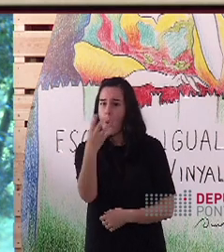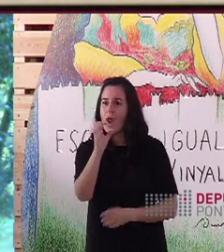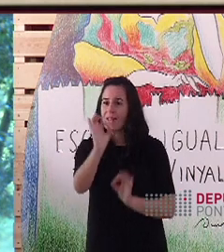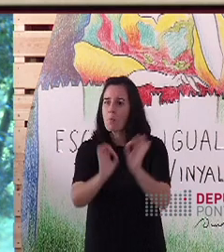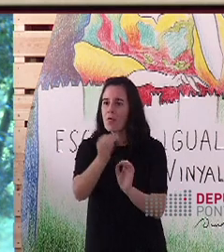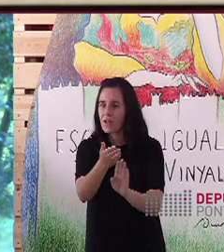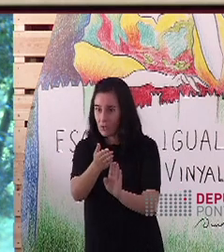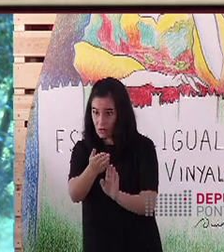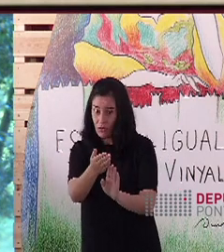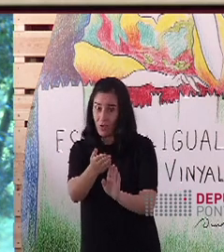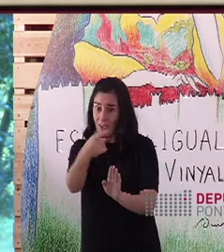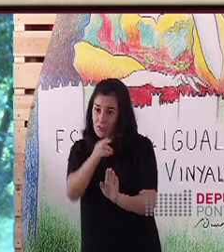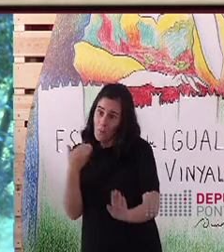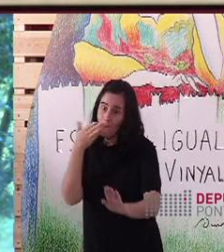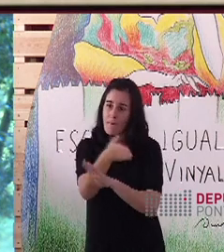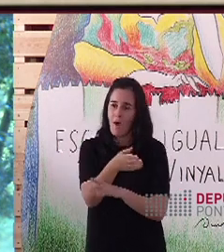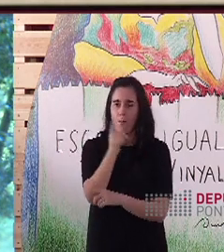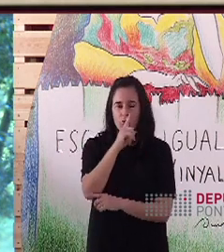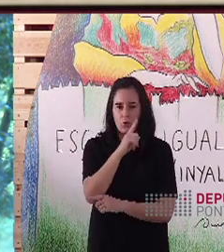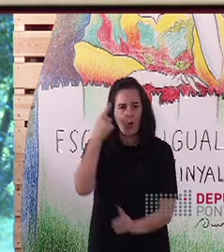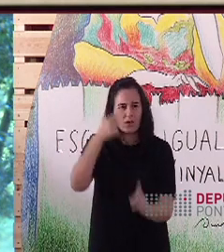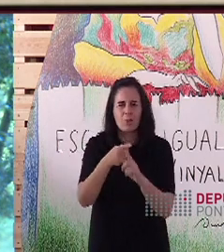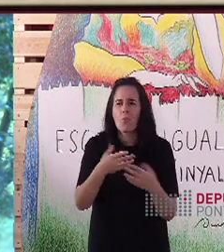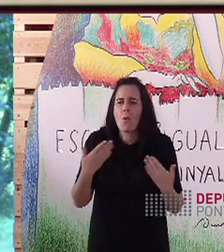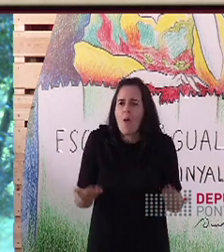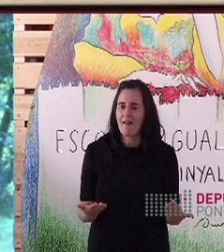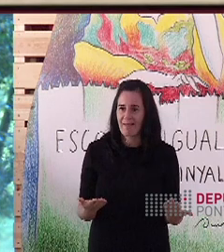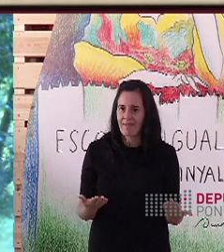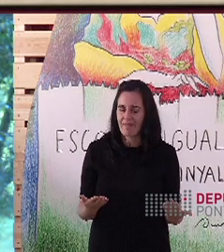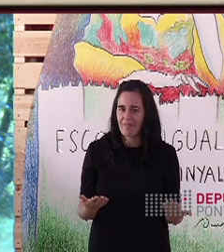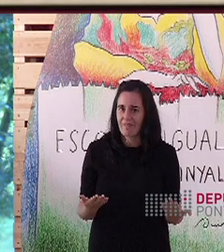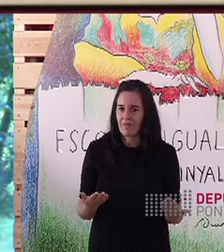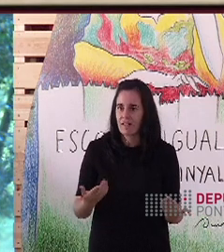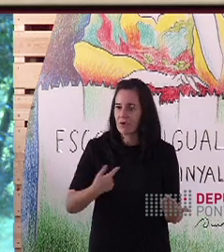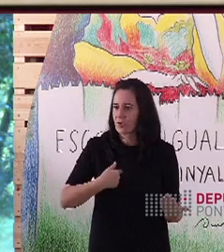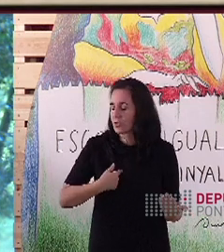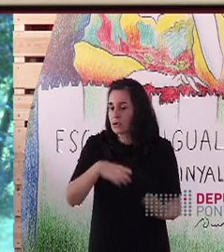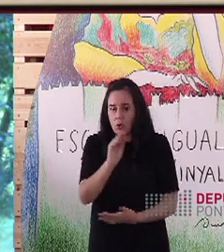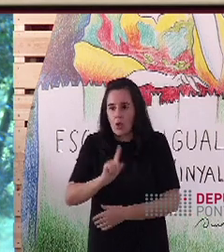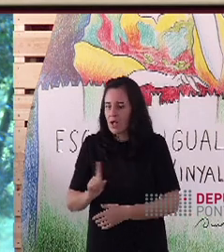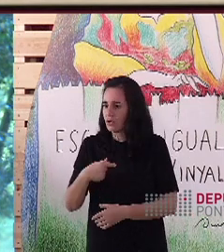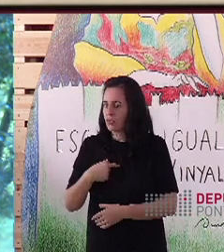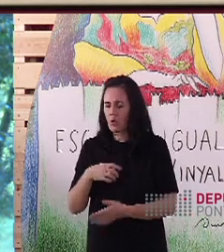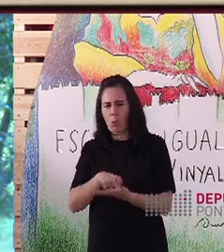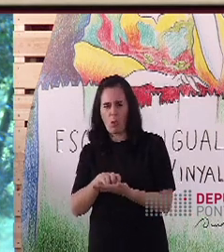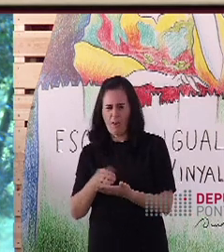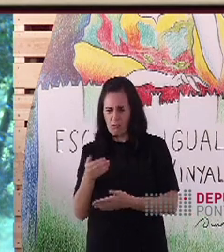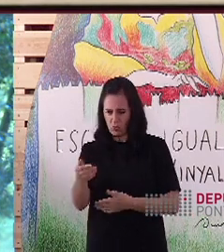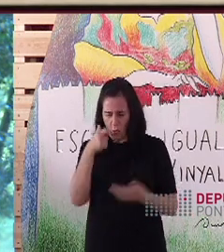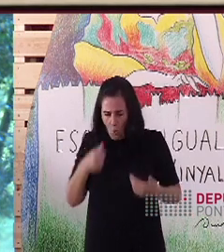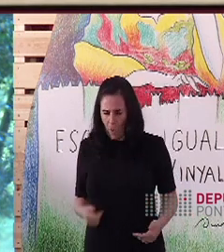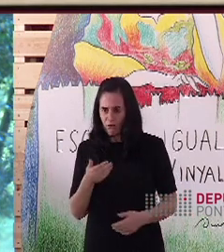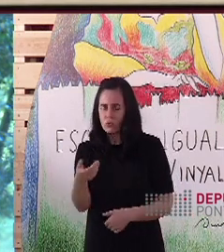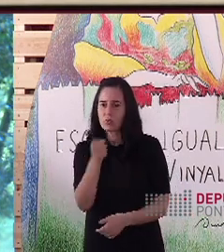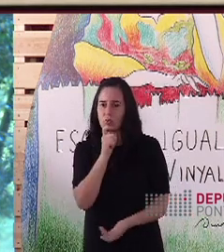prostitución para esto. Es algo incomprensible que me hace dudar del futuro de la especie humana. Pero